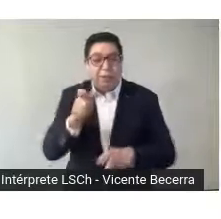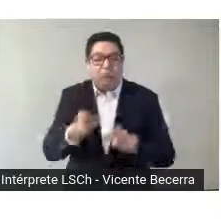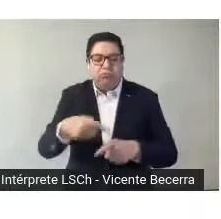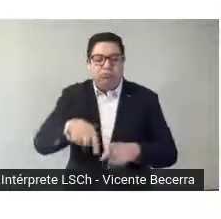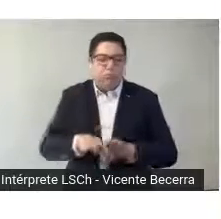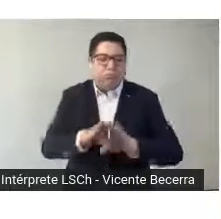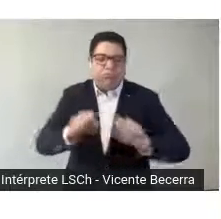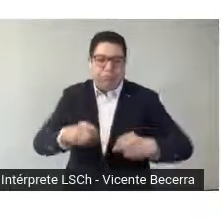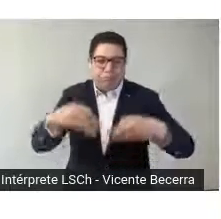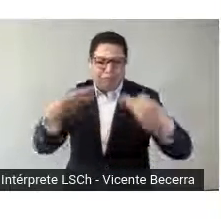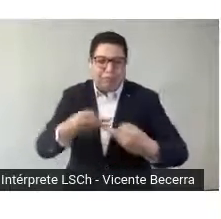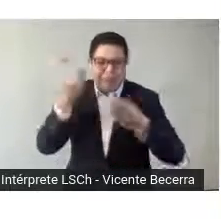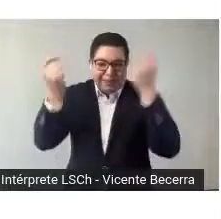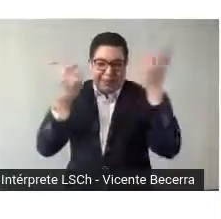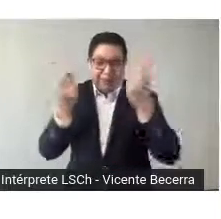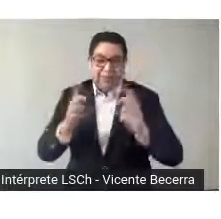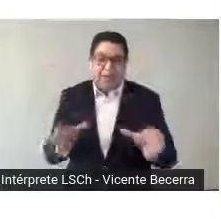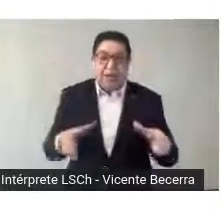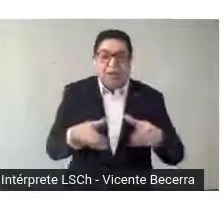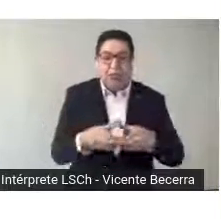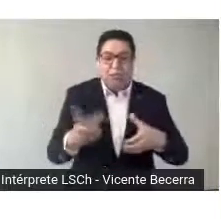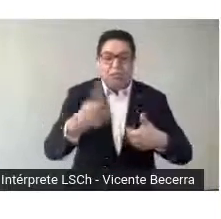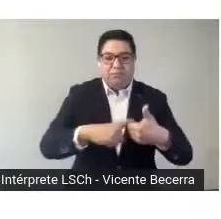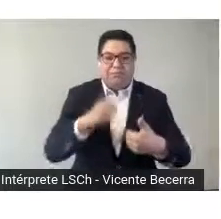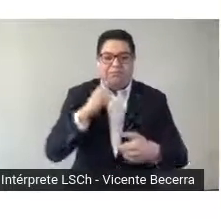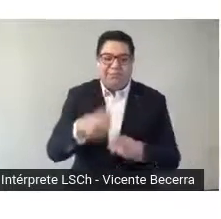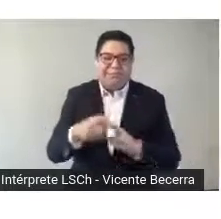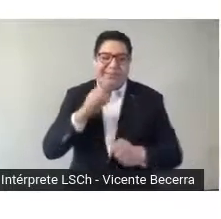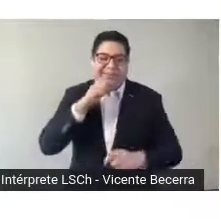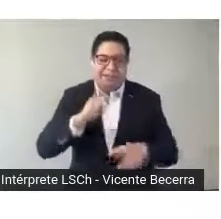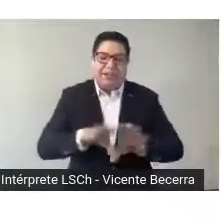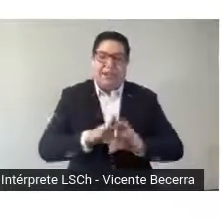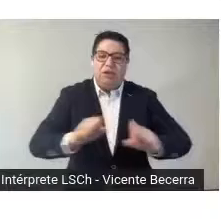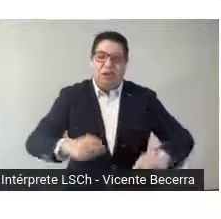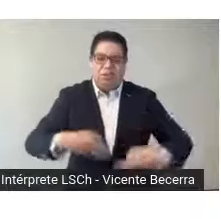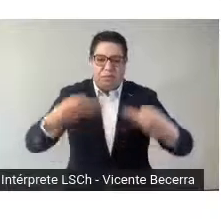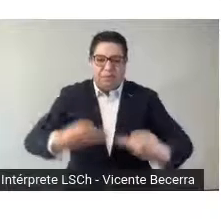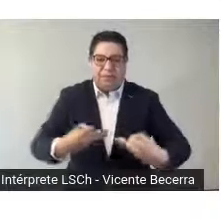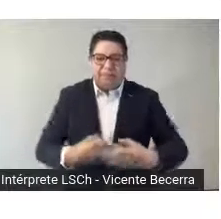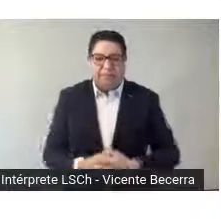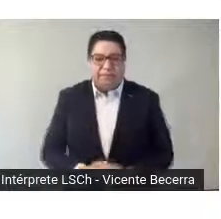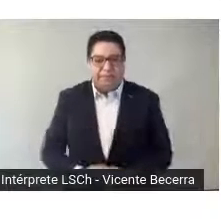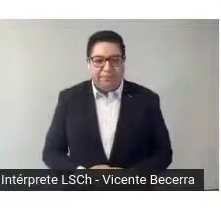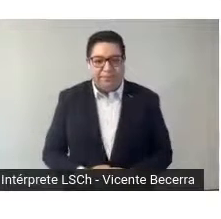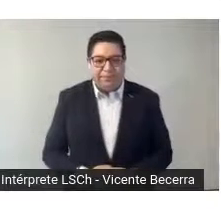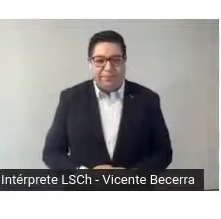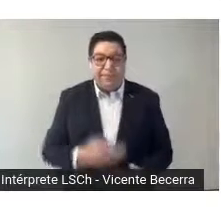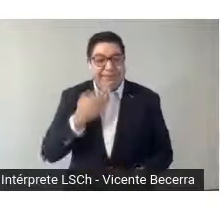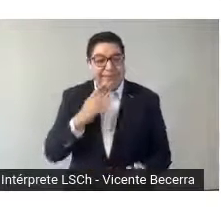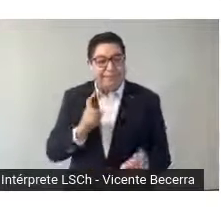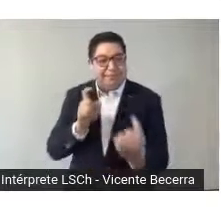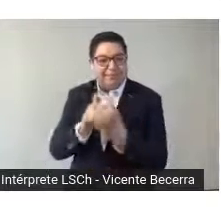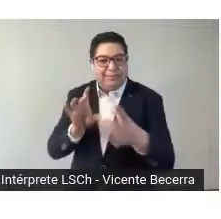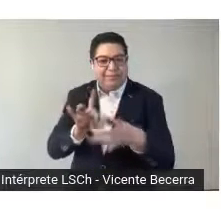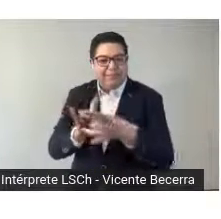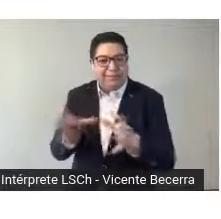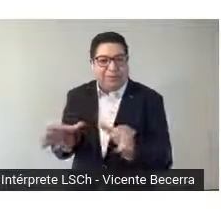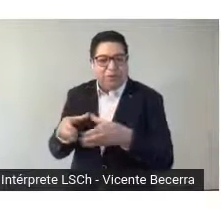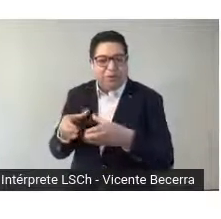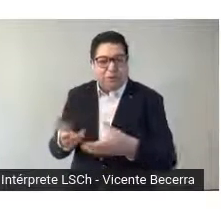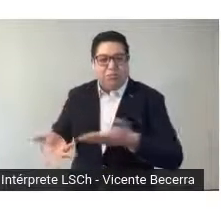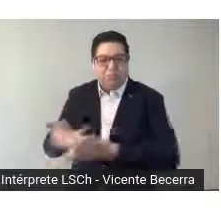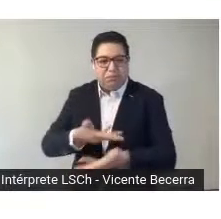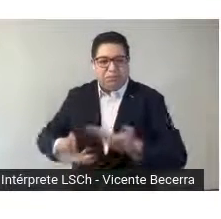con la innovación y ser parte de la red de innovadores es parte de este compromiso con la innovación. conectar con la energía grupal que está en torno